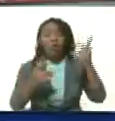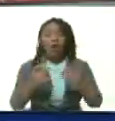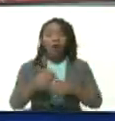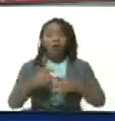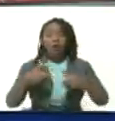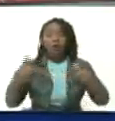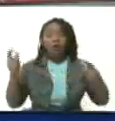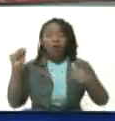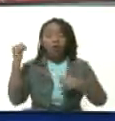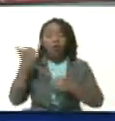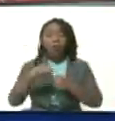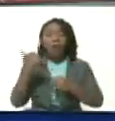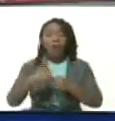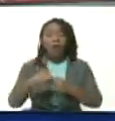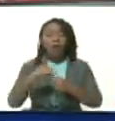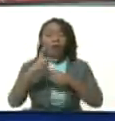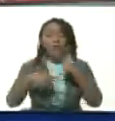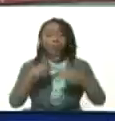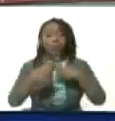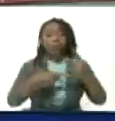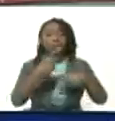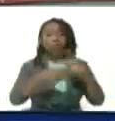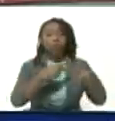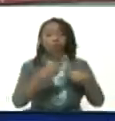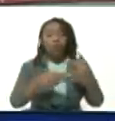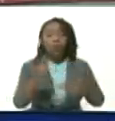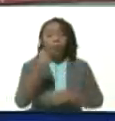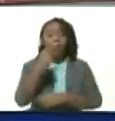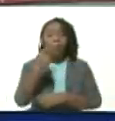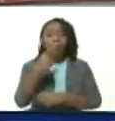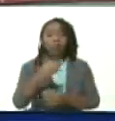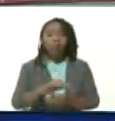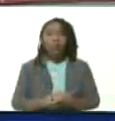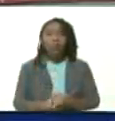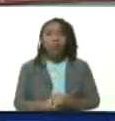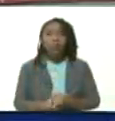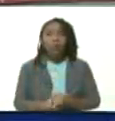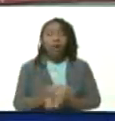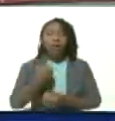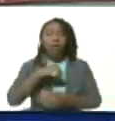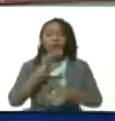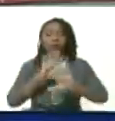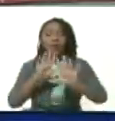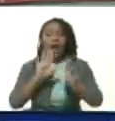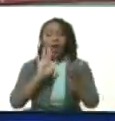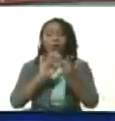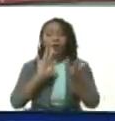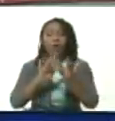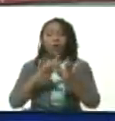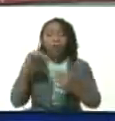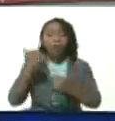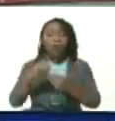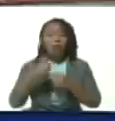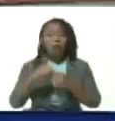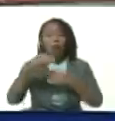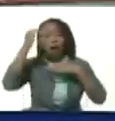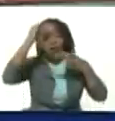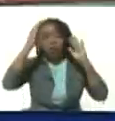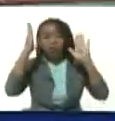desde Maracaibo de la producción de medicamentos. ¿Estamos conectados con Maracaibo?